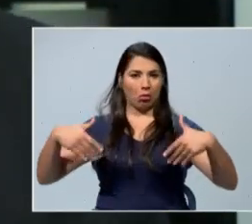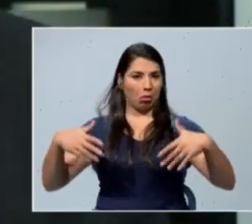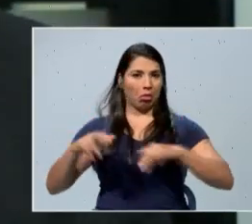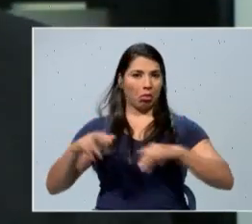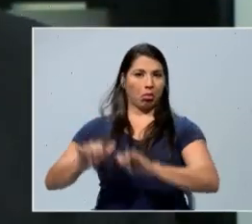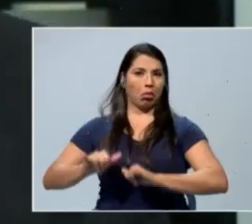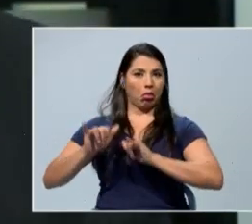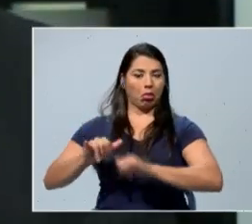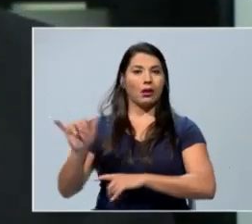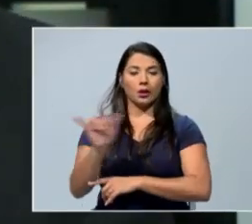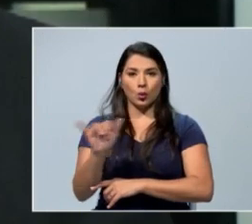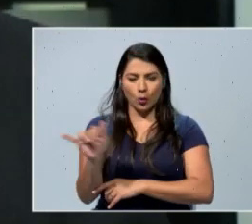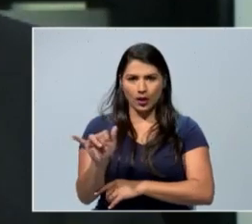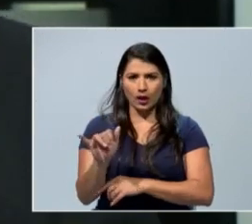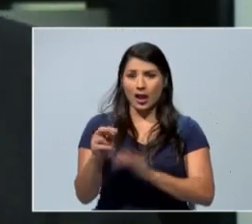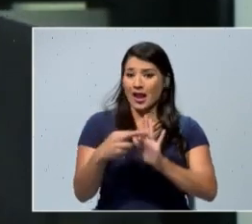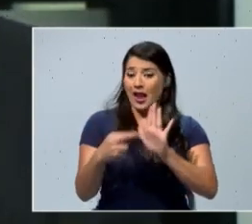hoy